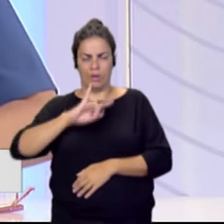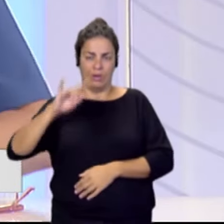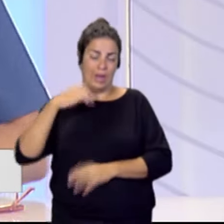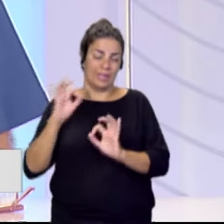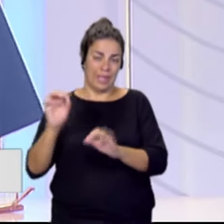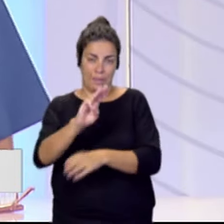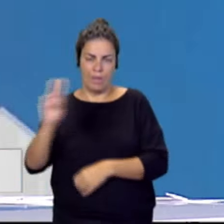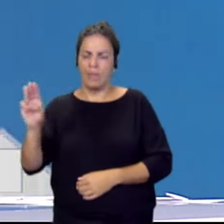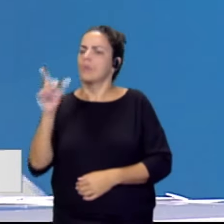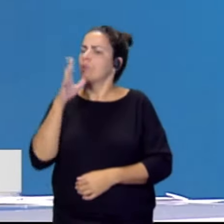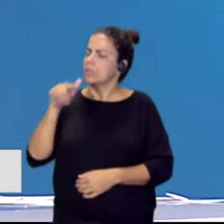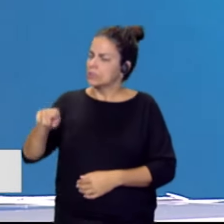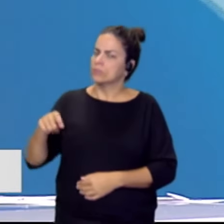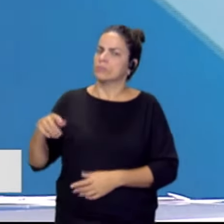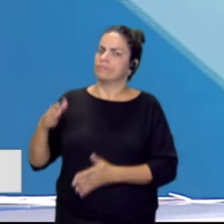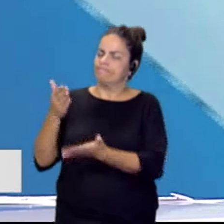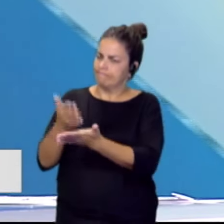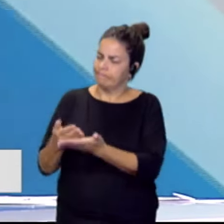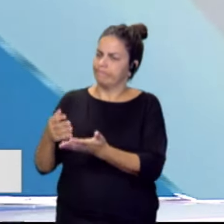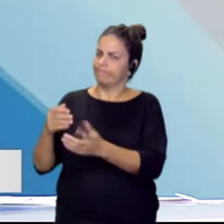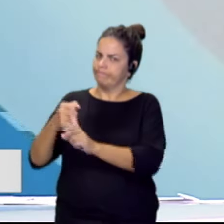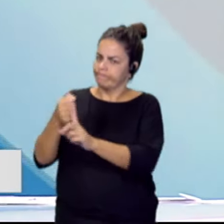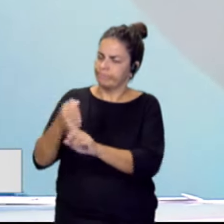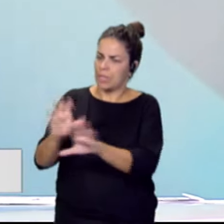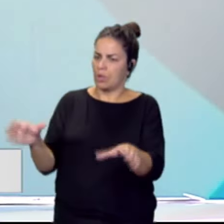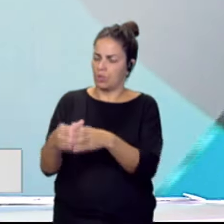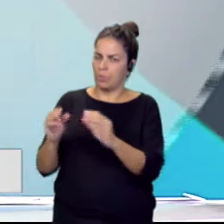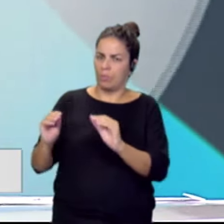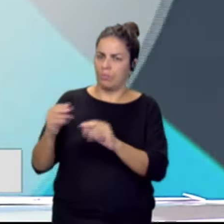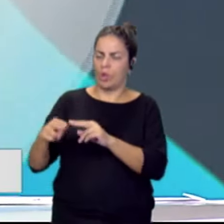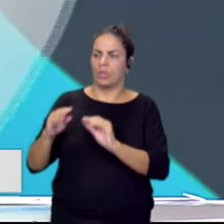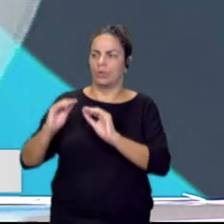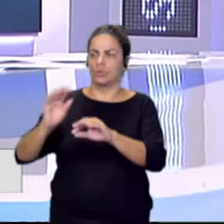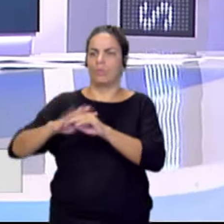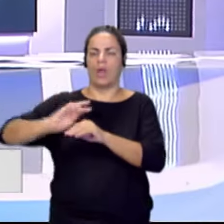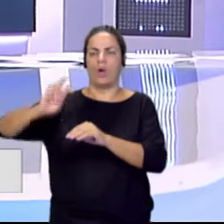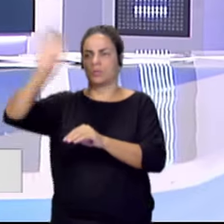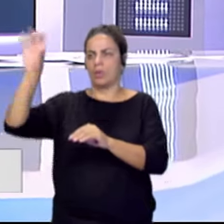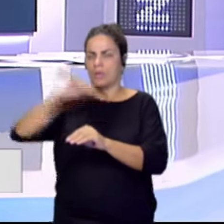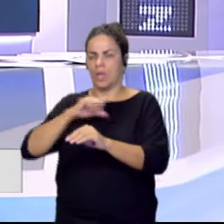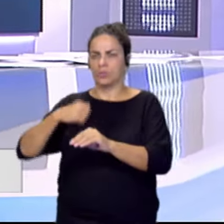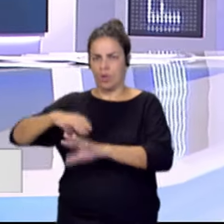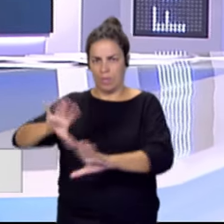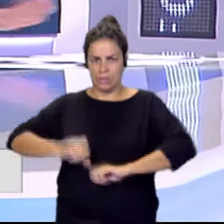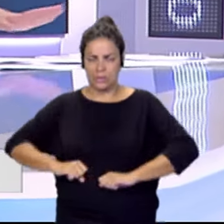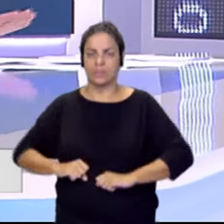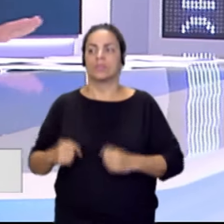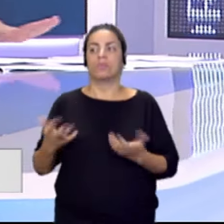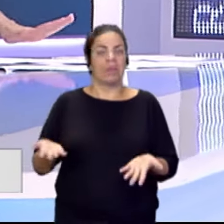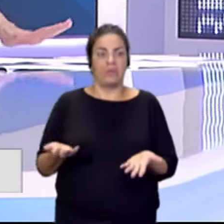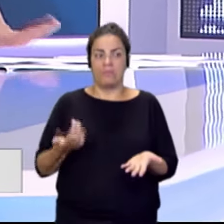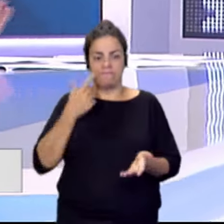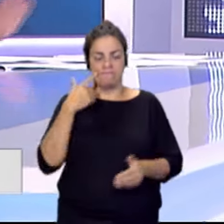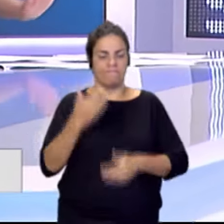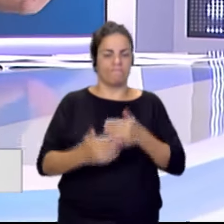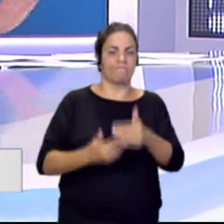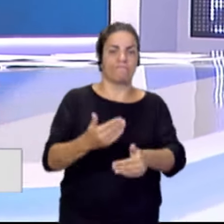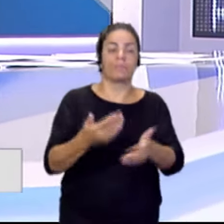para que haya un acuerdo en esa acogida de menores en otras comunidades autónomas, pero pasos. No, también ninguno. Dijo Clavijo que si no actúan los